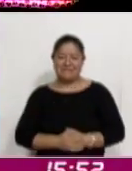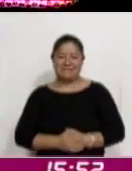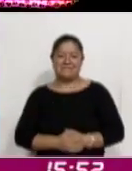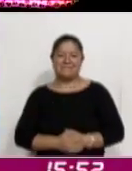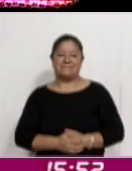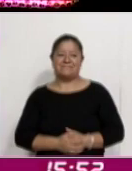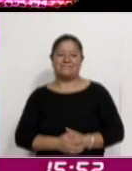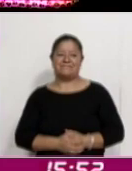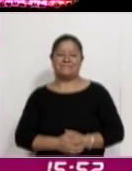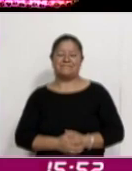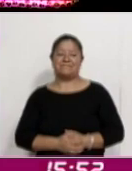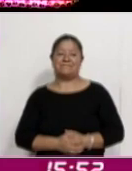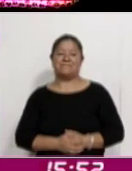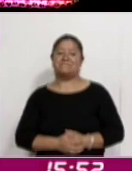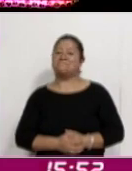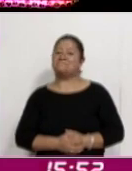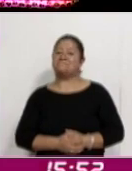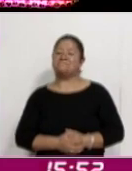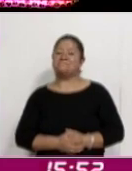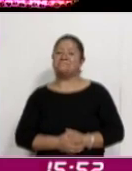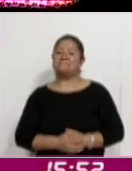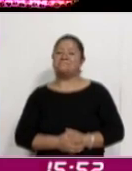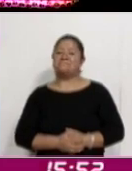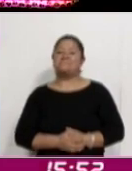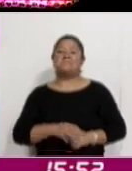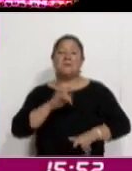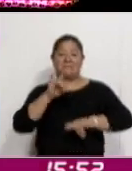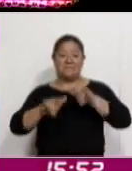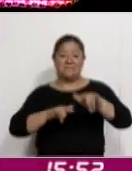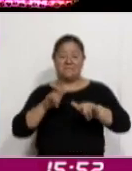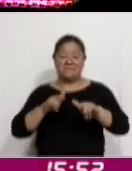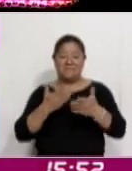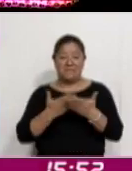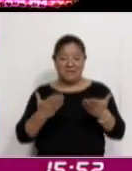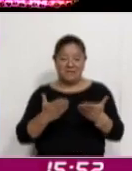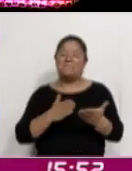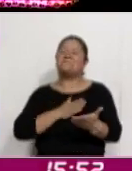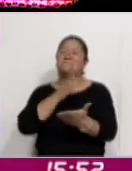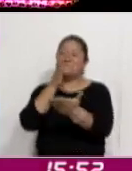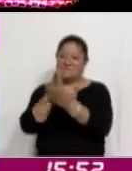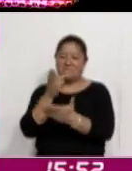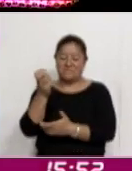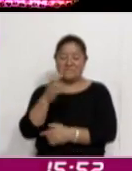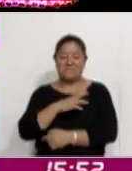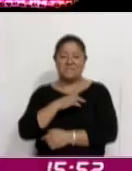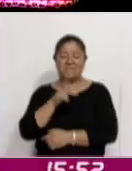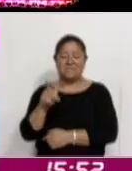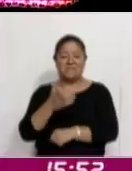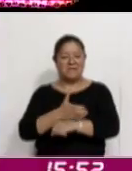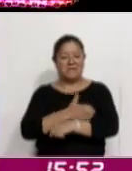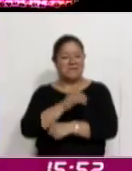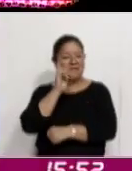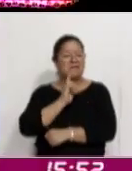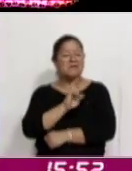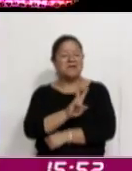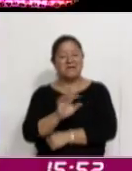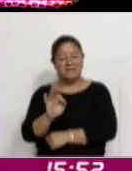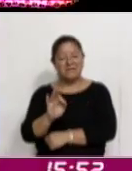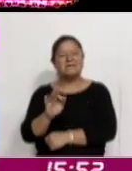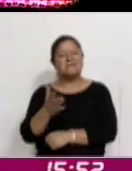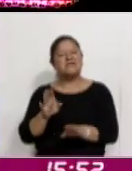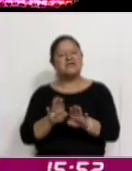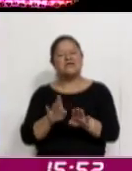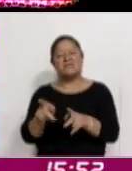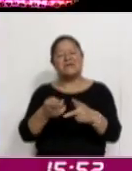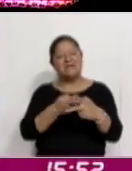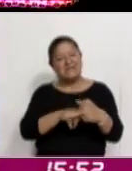felicitación. Vamos al recinto ferial con nuestra compañera Victoria Flores. Ya nos tiene el reporte de cómo avanzan las actividades, de cómo dará